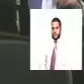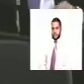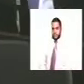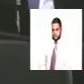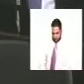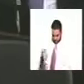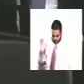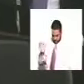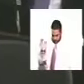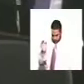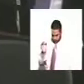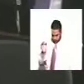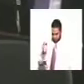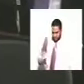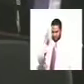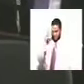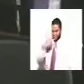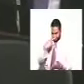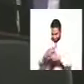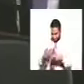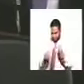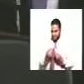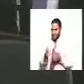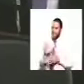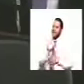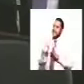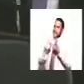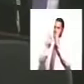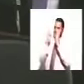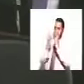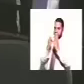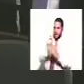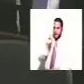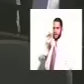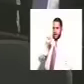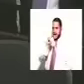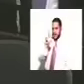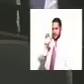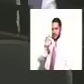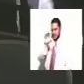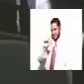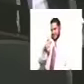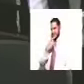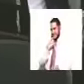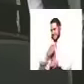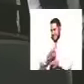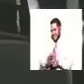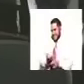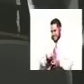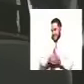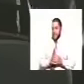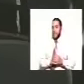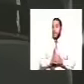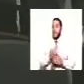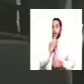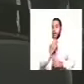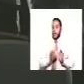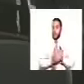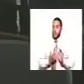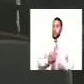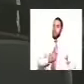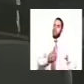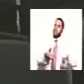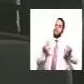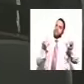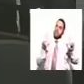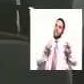Siempre es muy difícil replicarle al senador Barrera, porque cuando yo estoy hablando